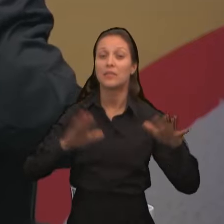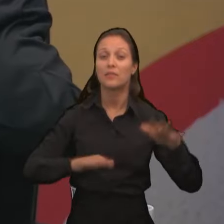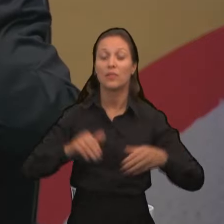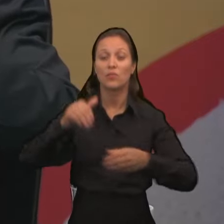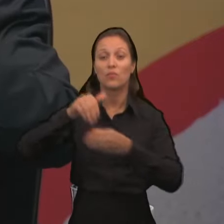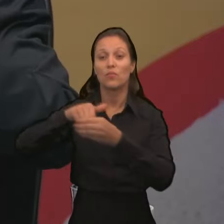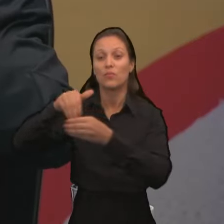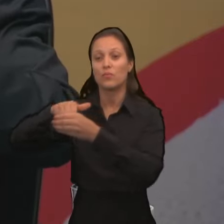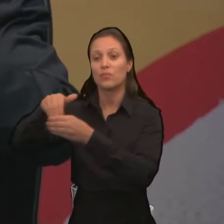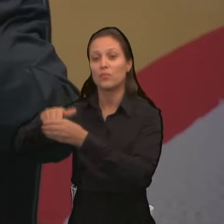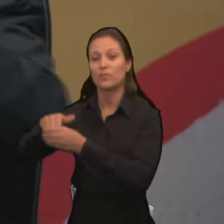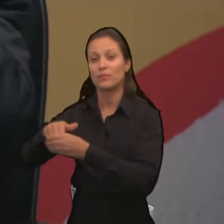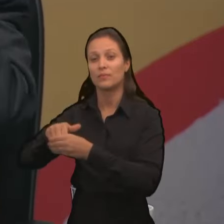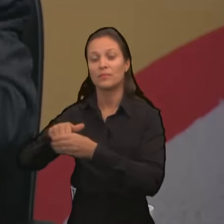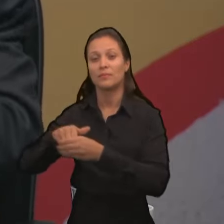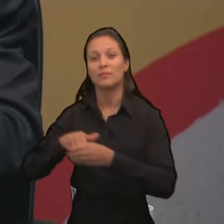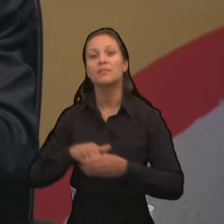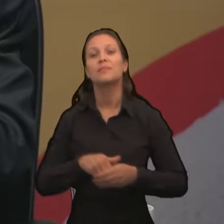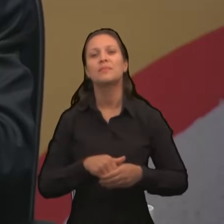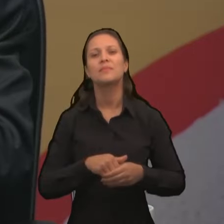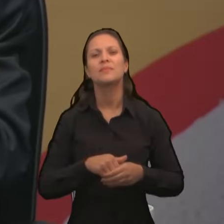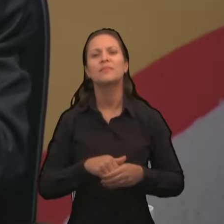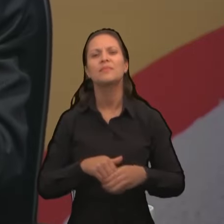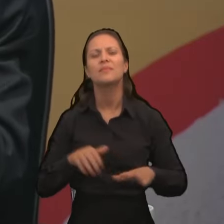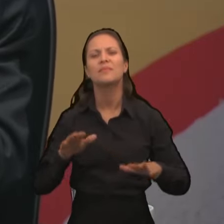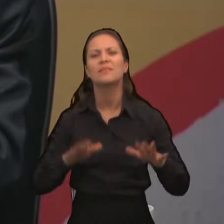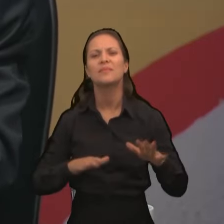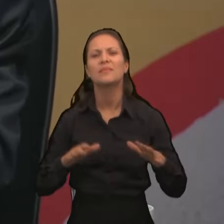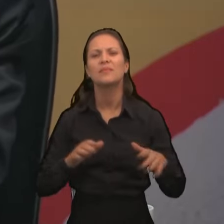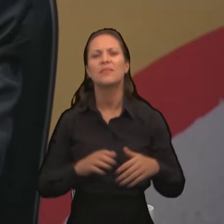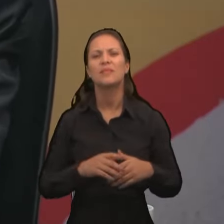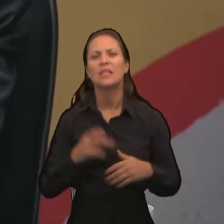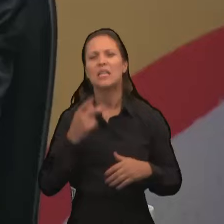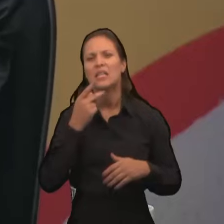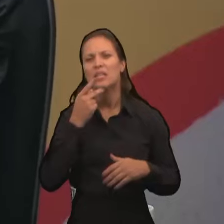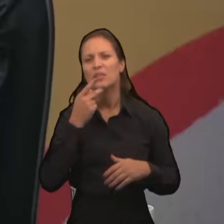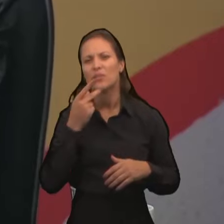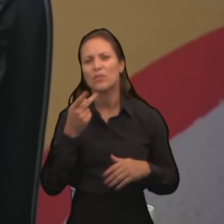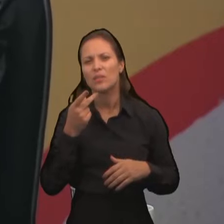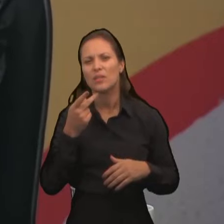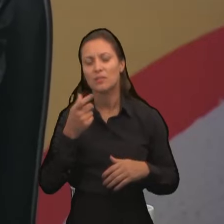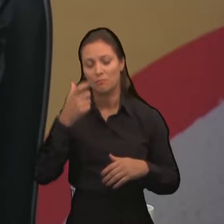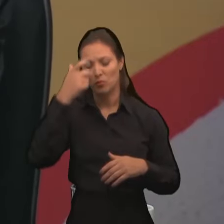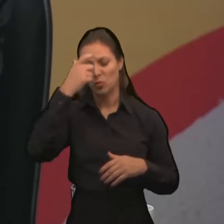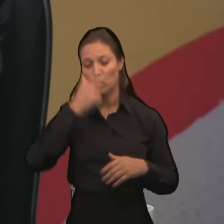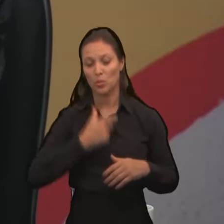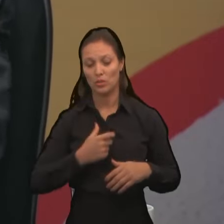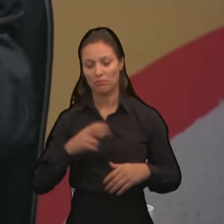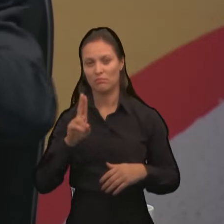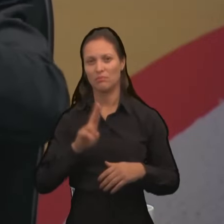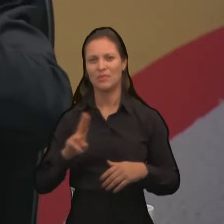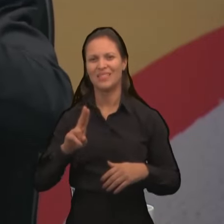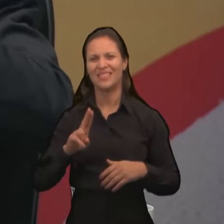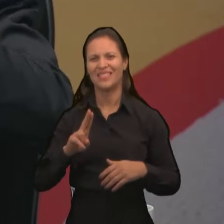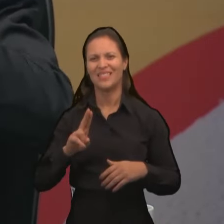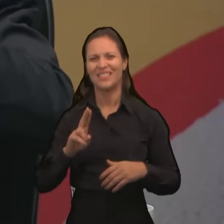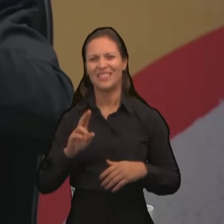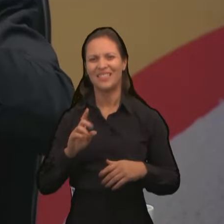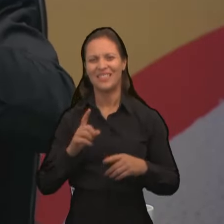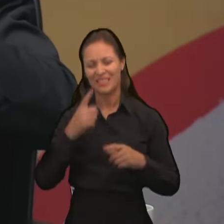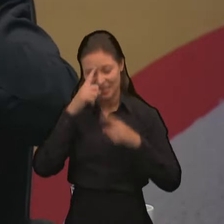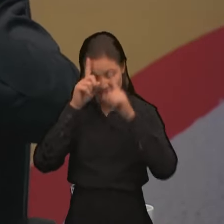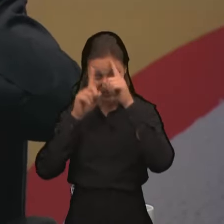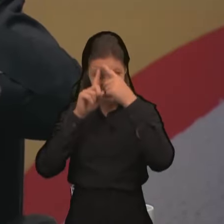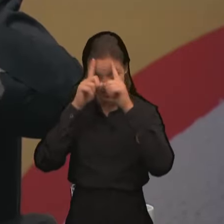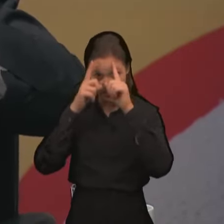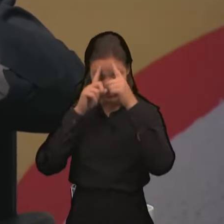ambientes electorales. Y ahora con el deepfake es la posibilidad de colocar, de hablar de cosas que nunca dije, sin que